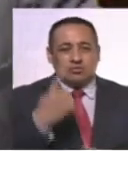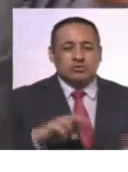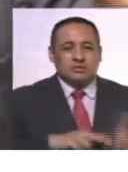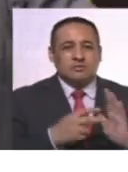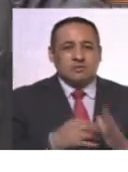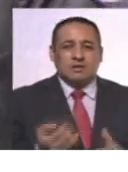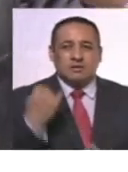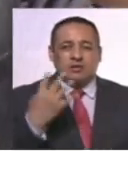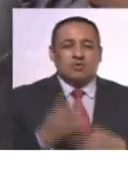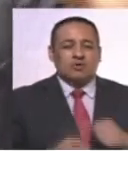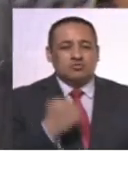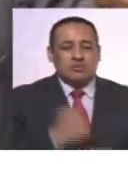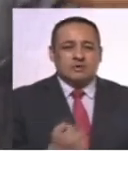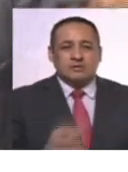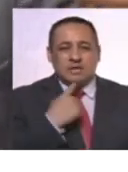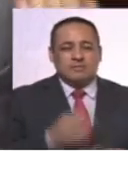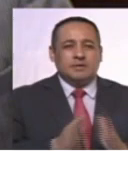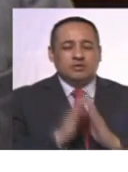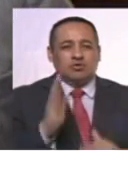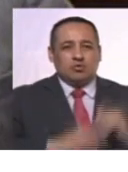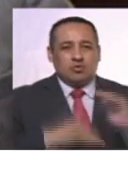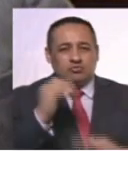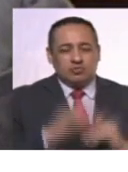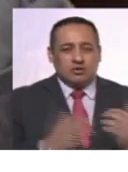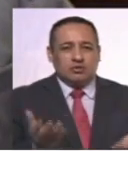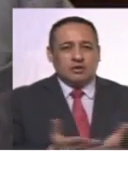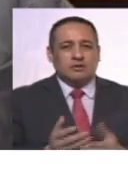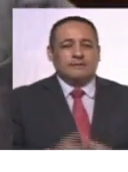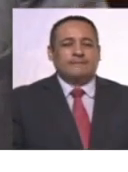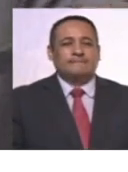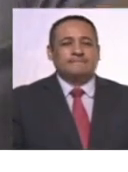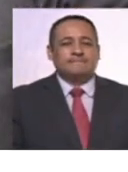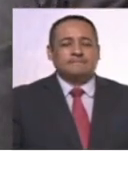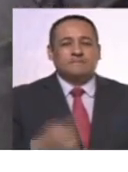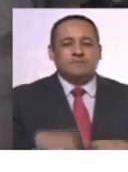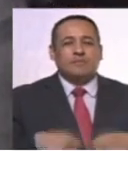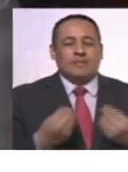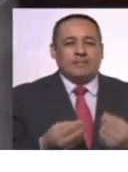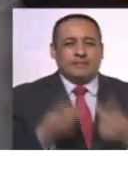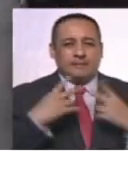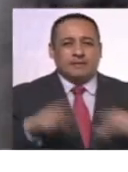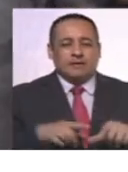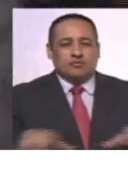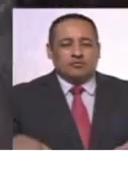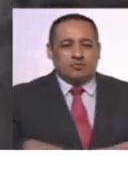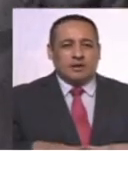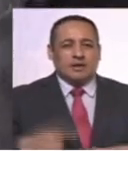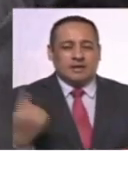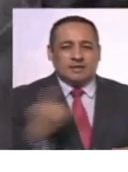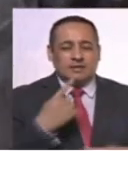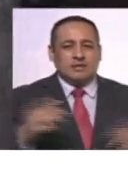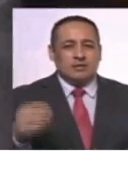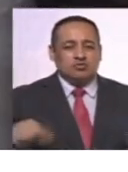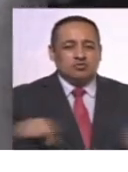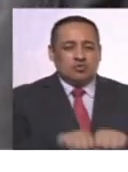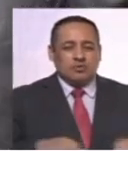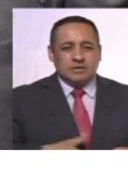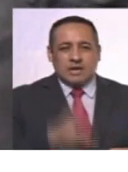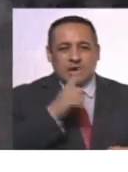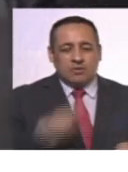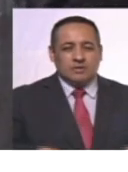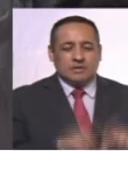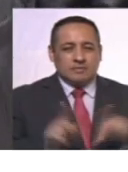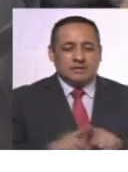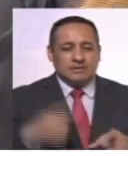hace 4 años está pidiendo construir su colegio. Y porque la extensión de las tuberías para agua y